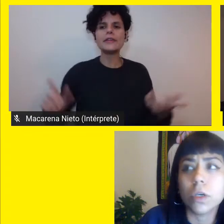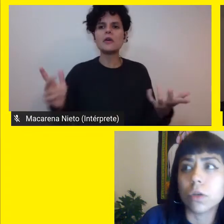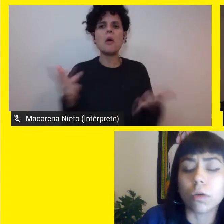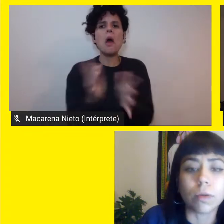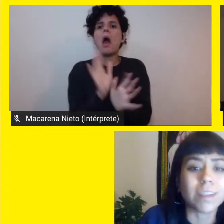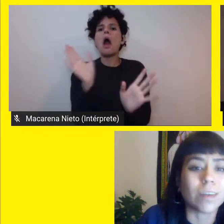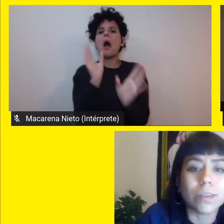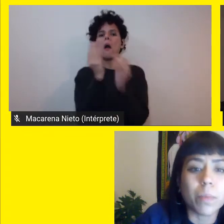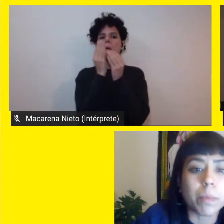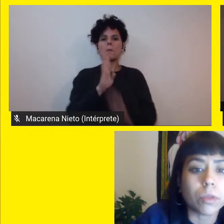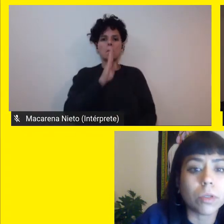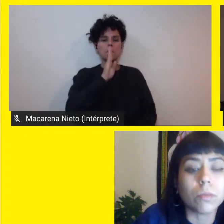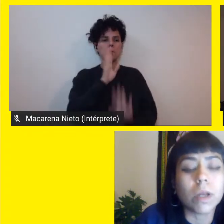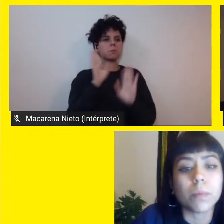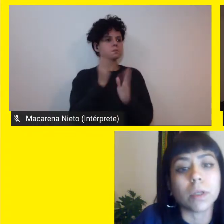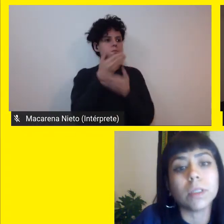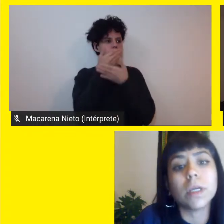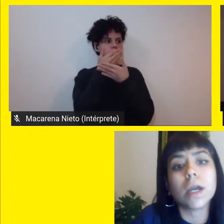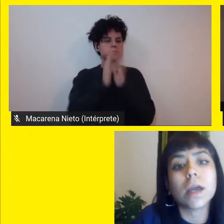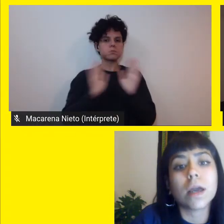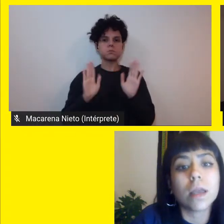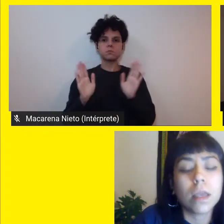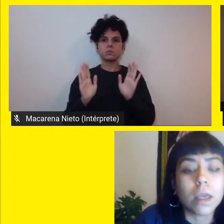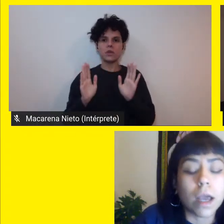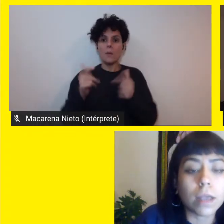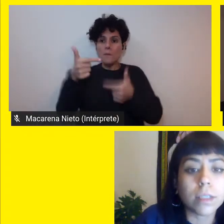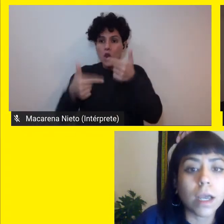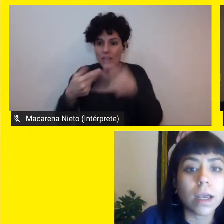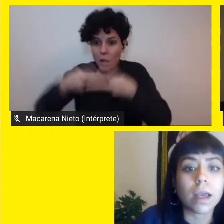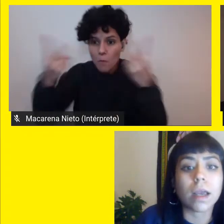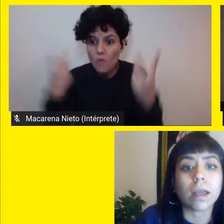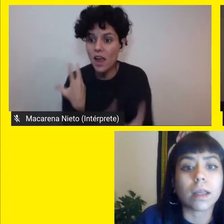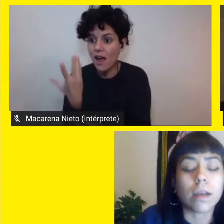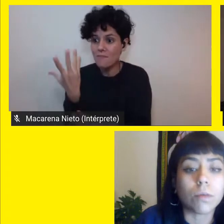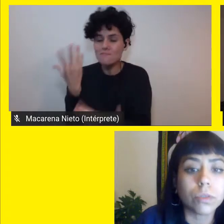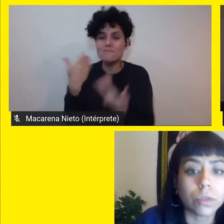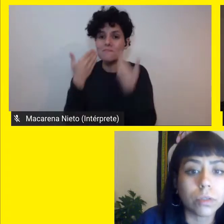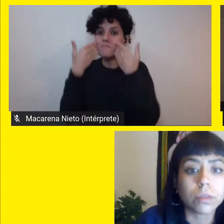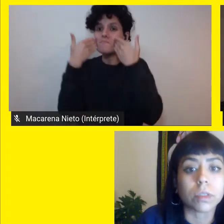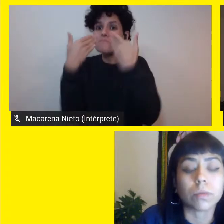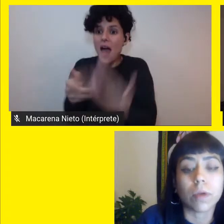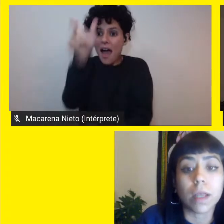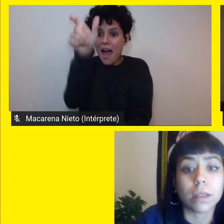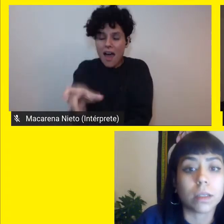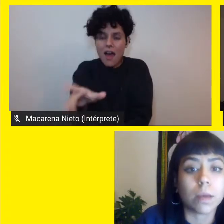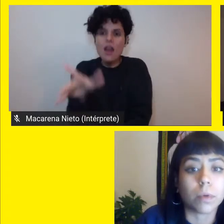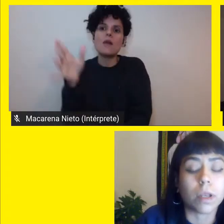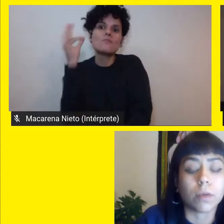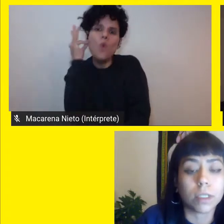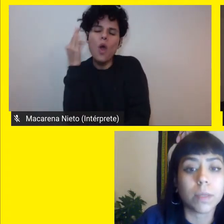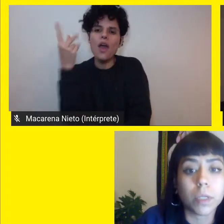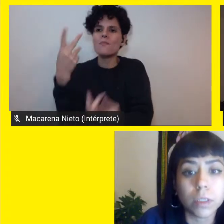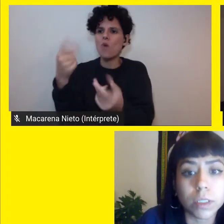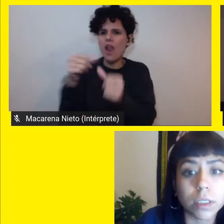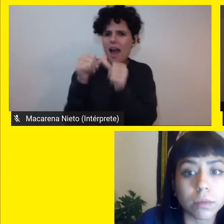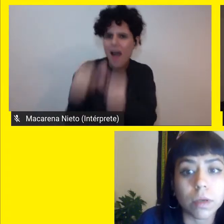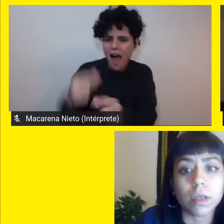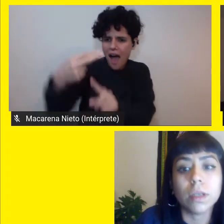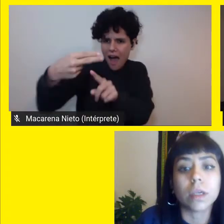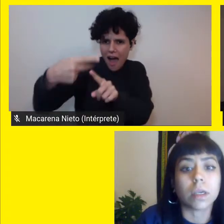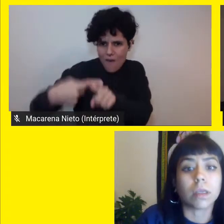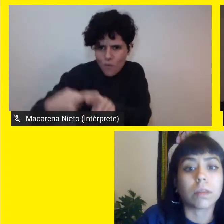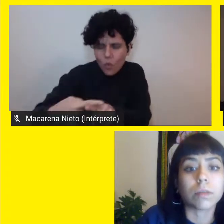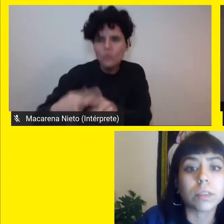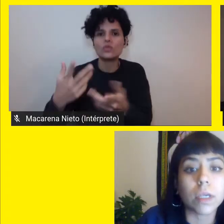hecho, no se implementó ninguna política hacia el abuso sexual y la violencia